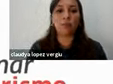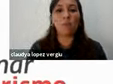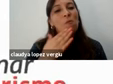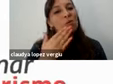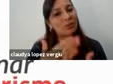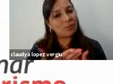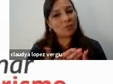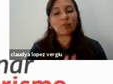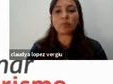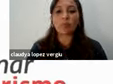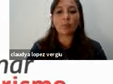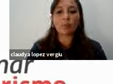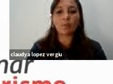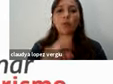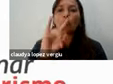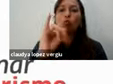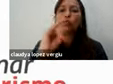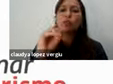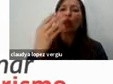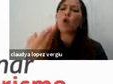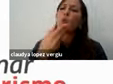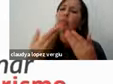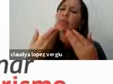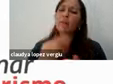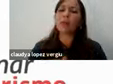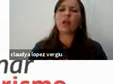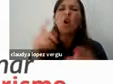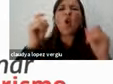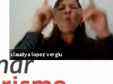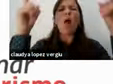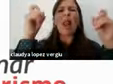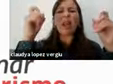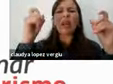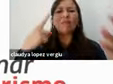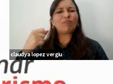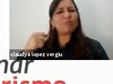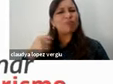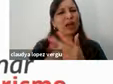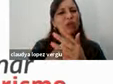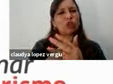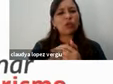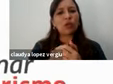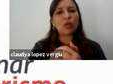Gracias. Y Uciela, cuéntanos, ¿cuál ha sido el impacto del proyecto